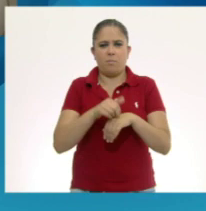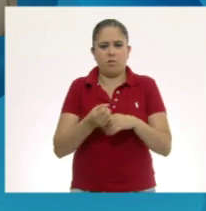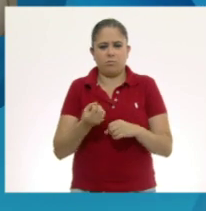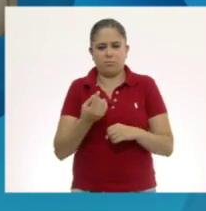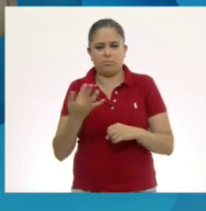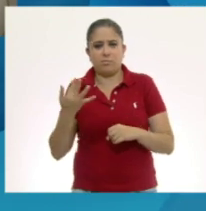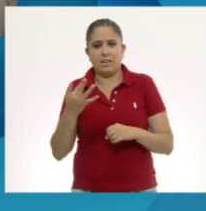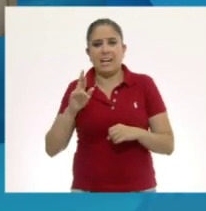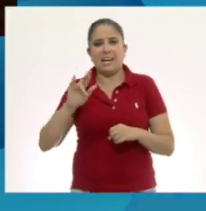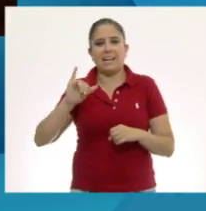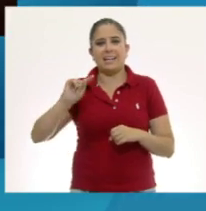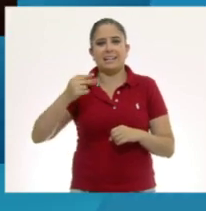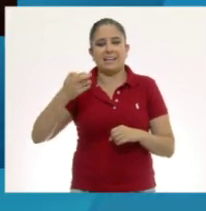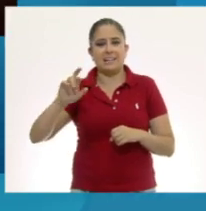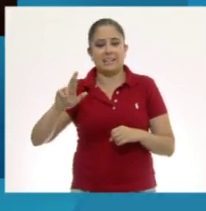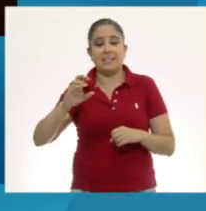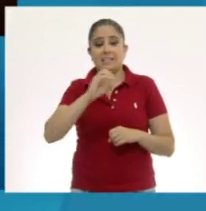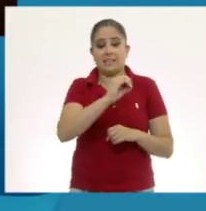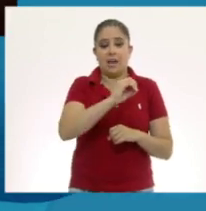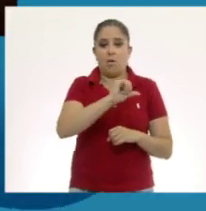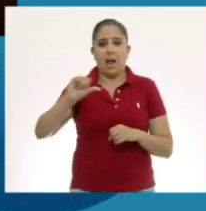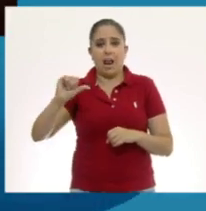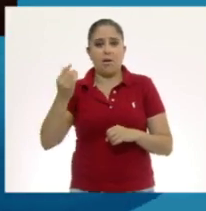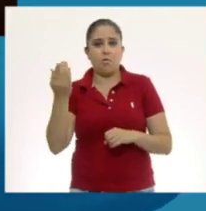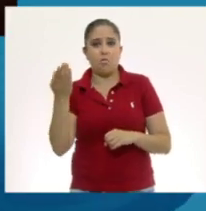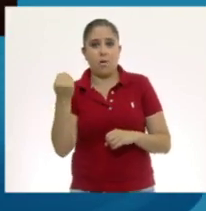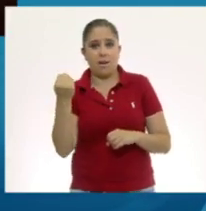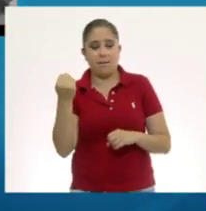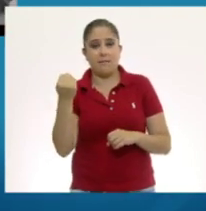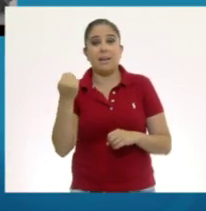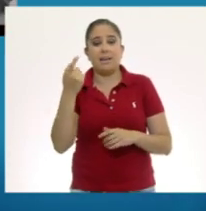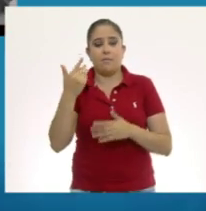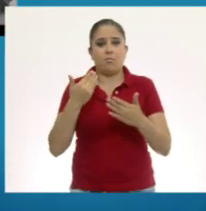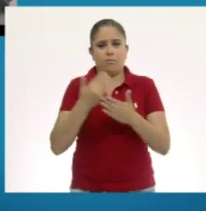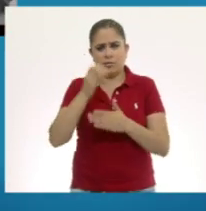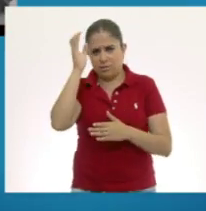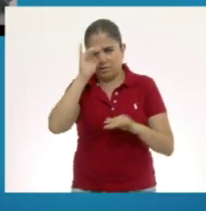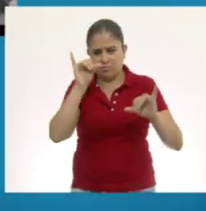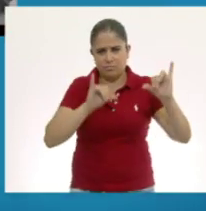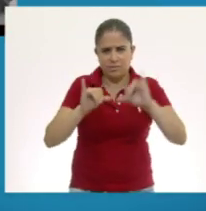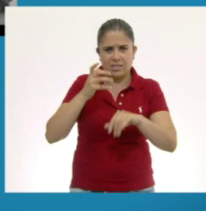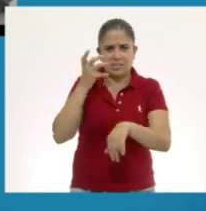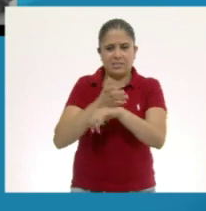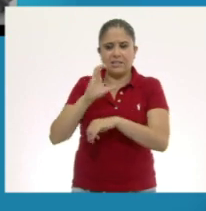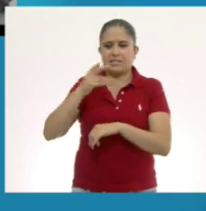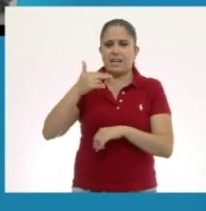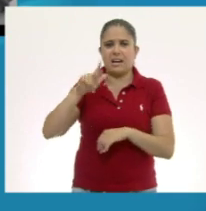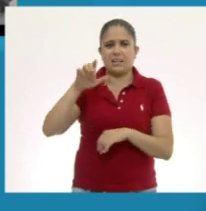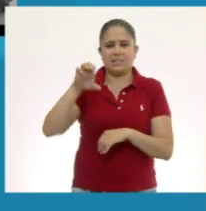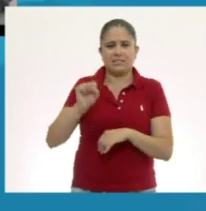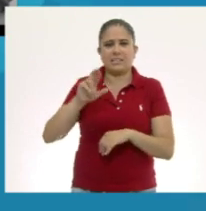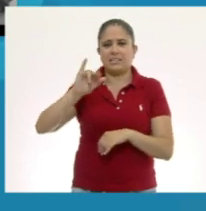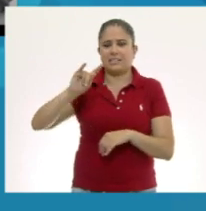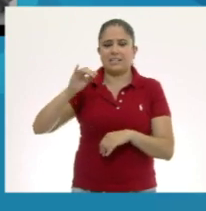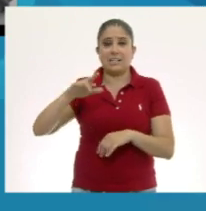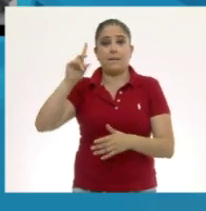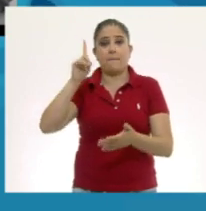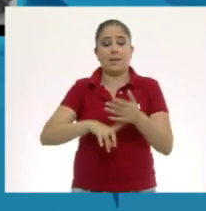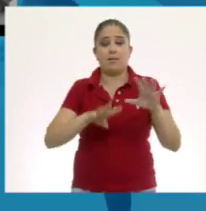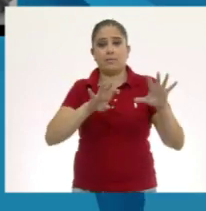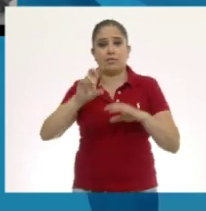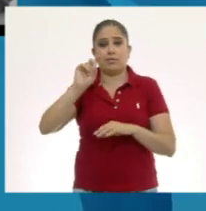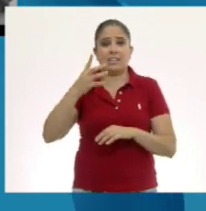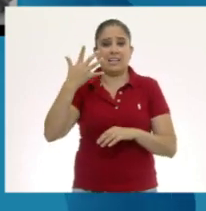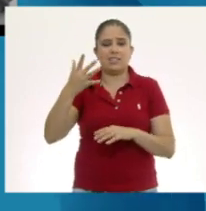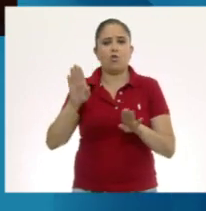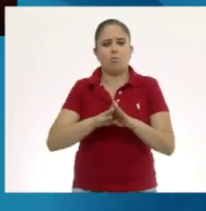grados Richter, del 0 al 9, escala propuesta por el científico estadounidense Charles Francis Richter en